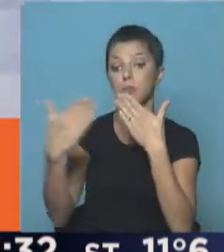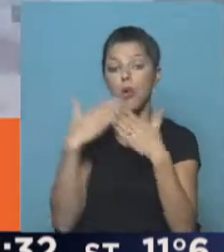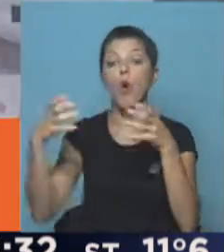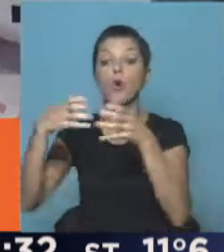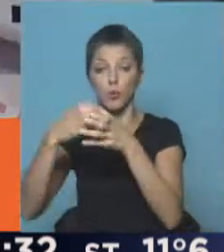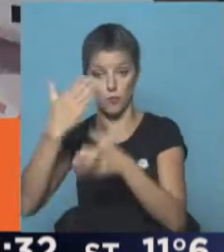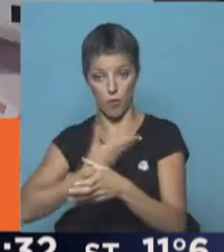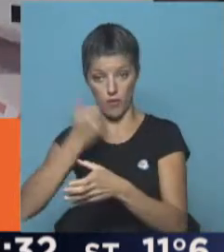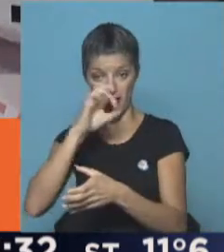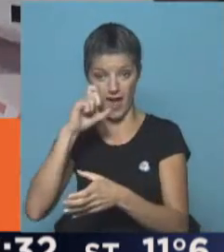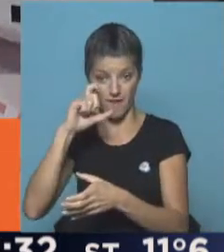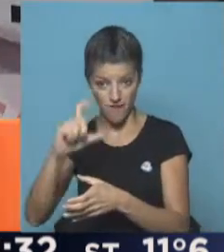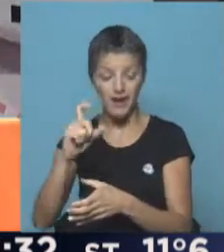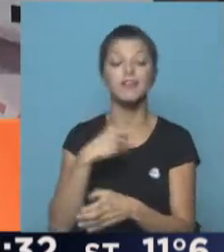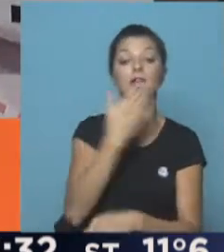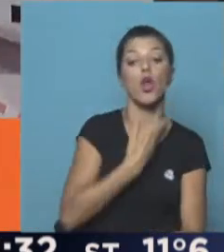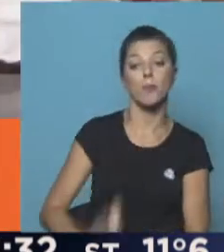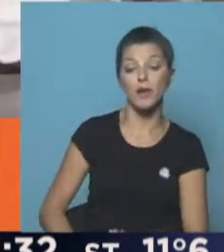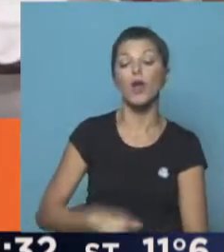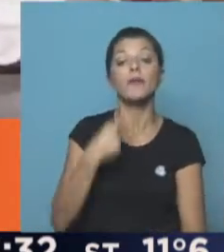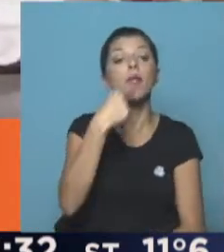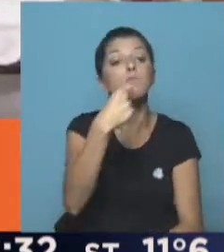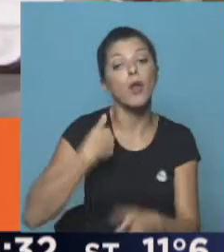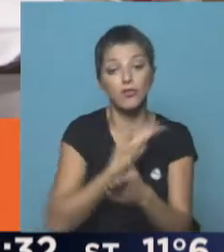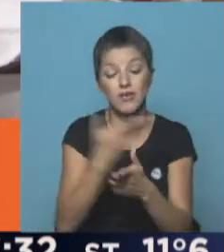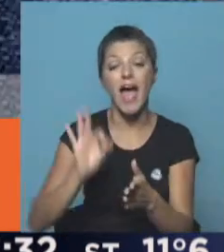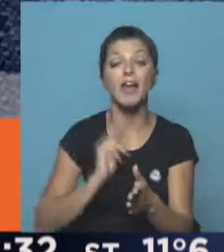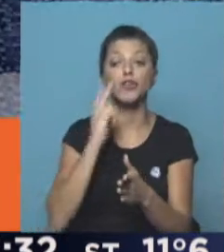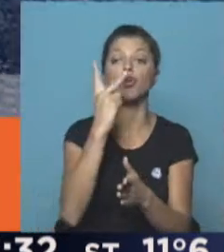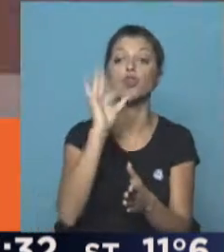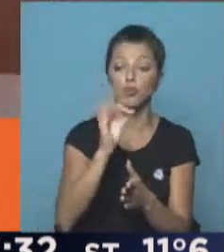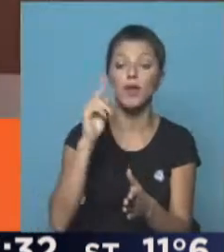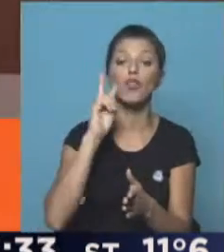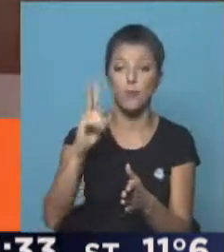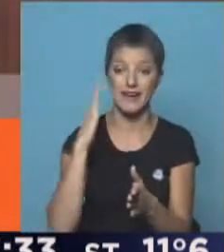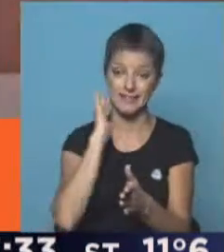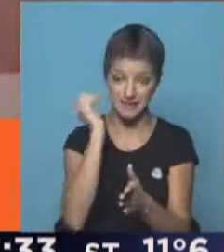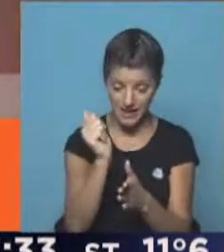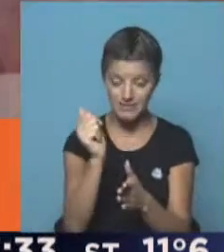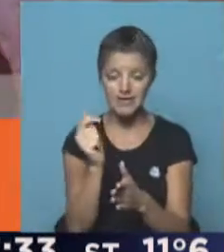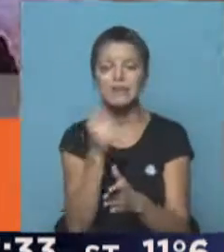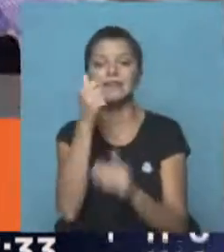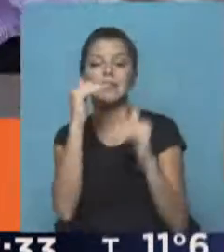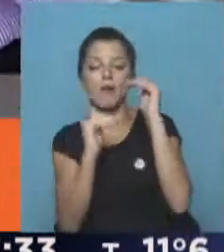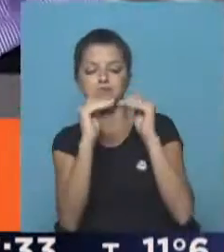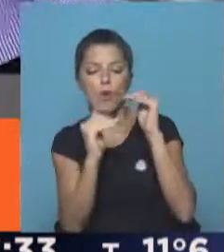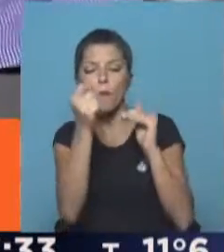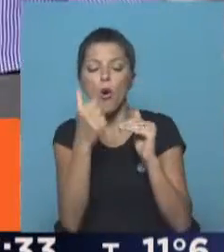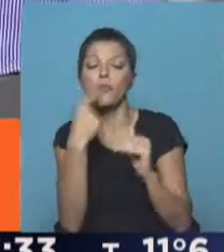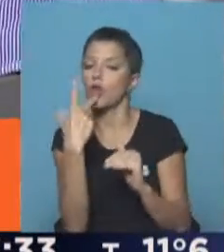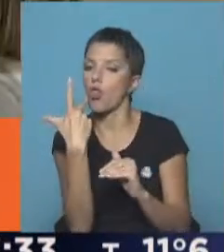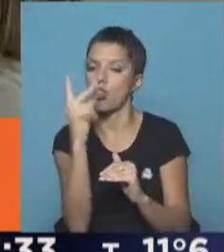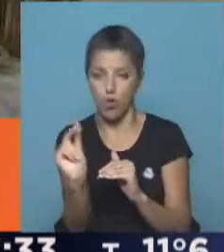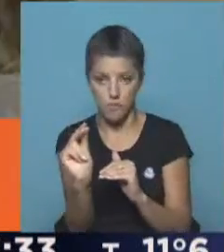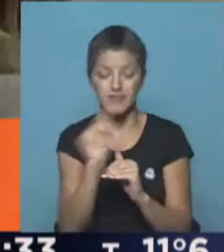y el gobierno fue sometido a un plebiscito el 2 de octubre de 2016 y su rechazo, por un pequeño margen, generó enorme incertidumbre